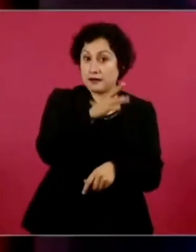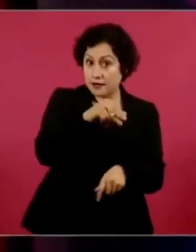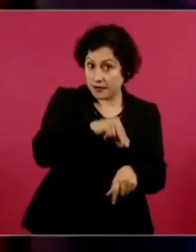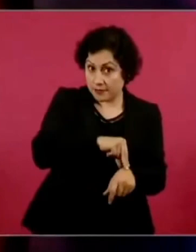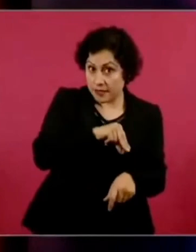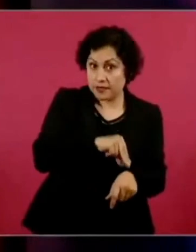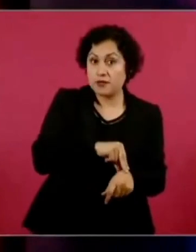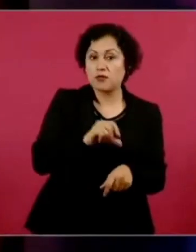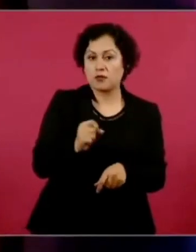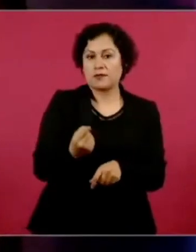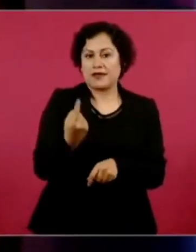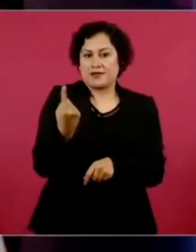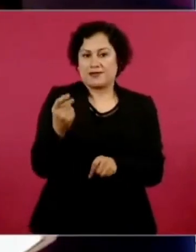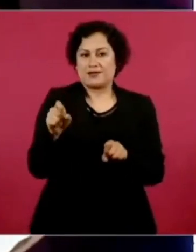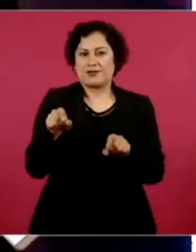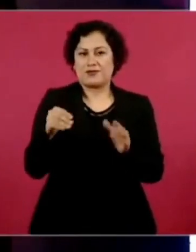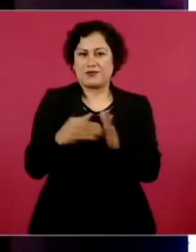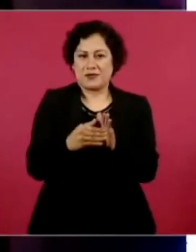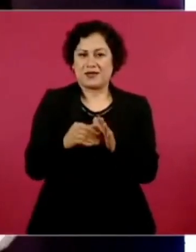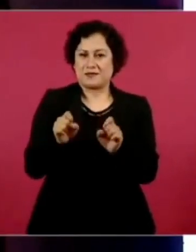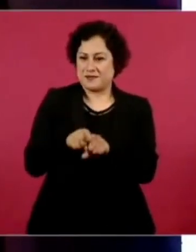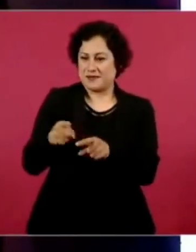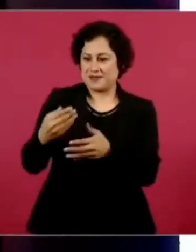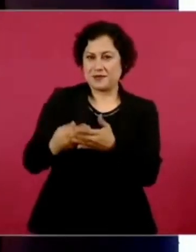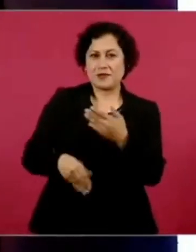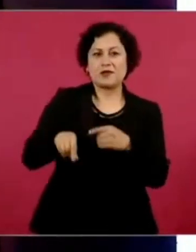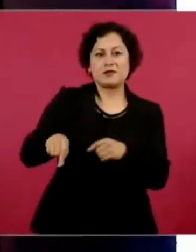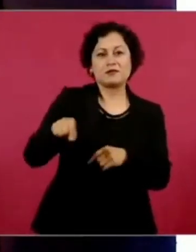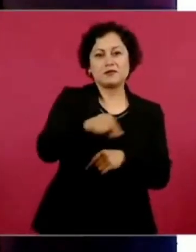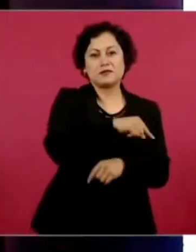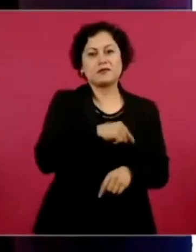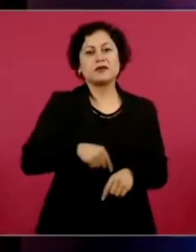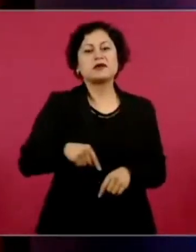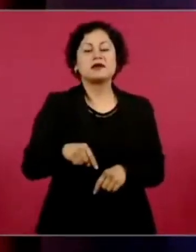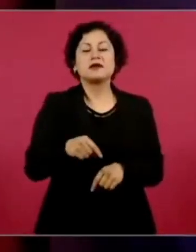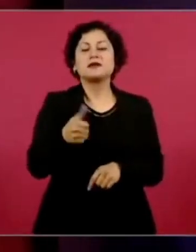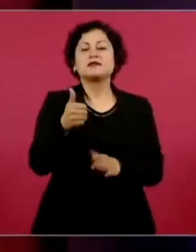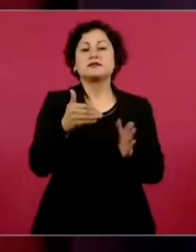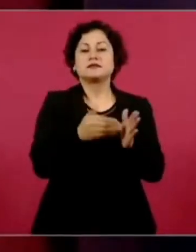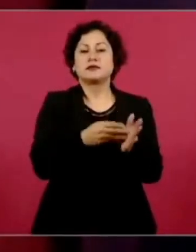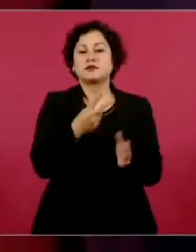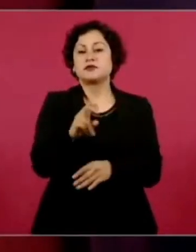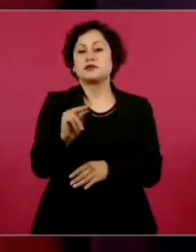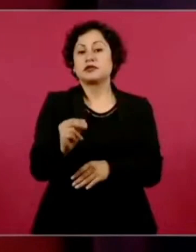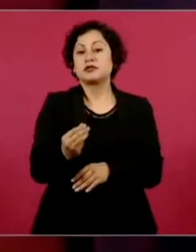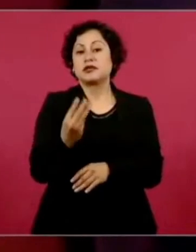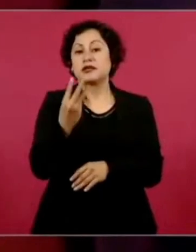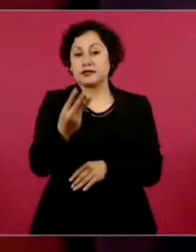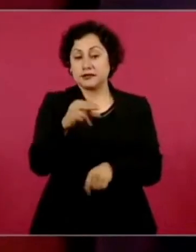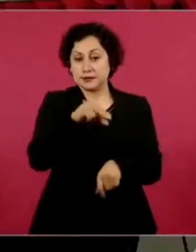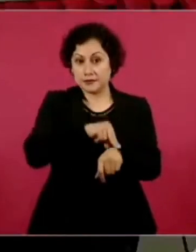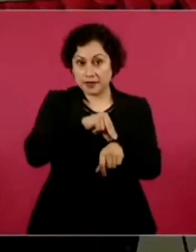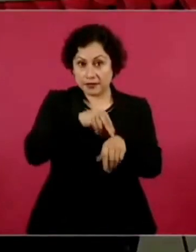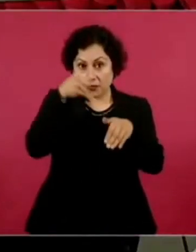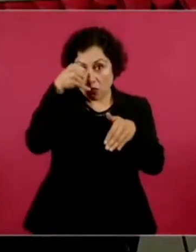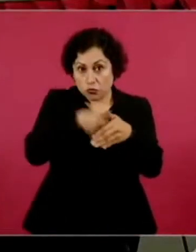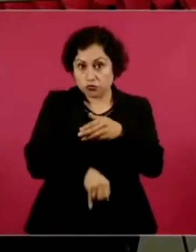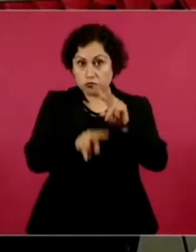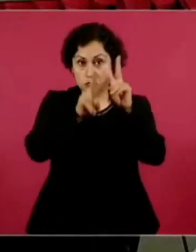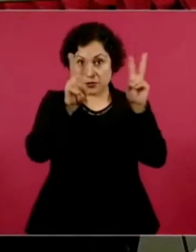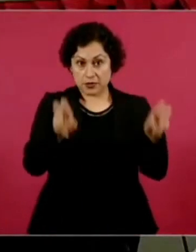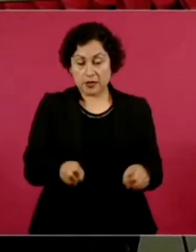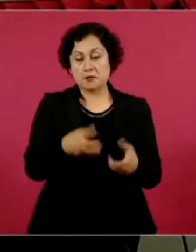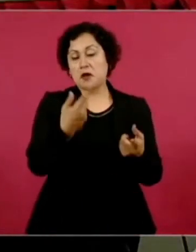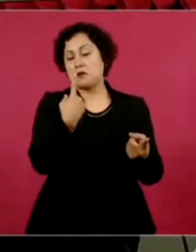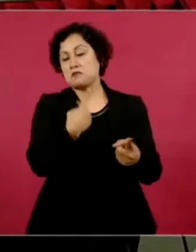que están en estos 13,000 centros de salud y 6,683 médicos especialistas, entre médicos familiares,